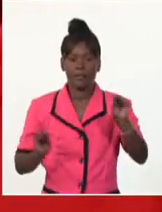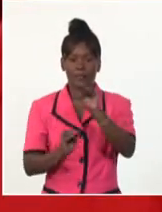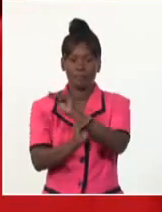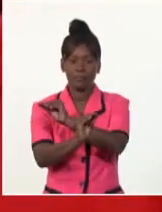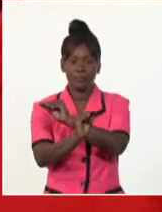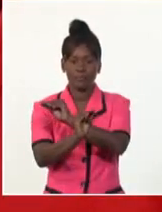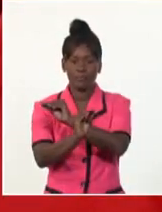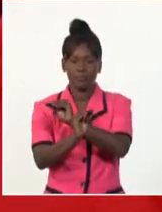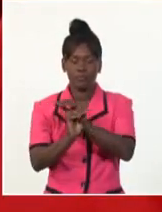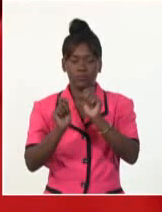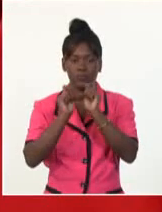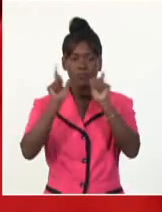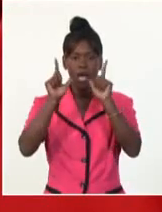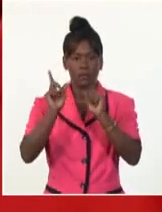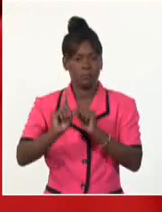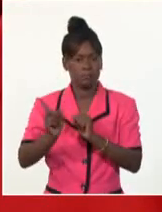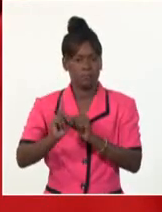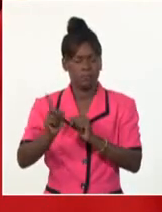para alarmarse.